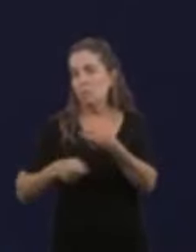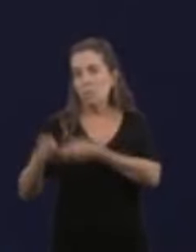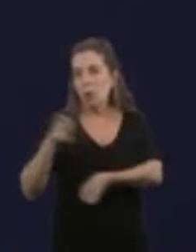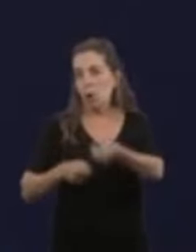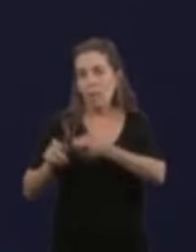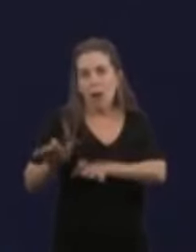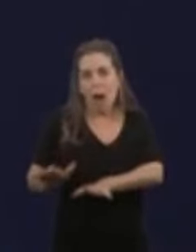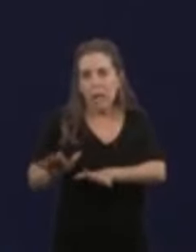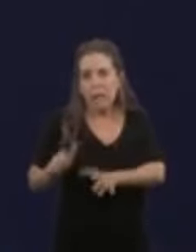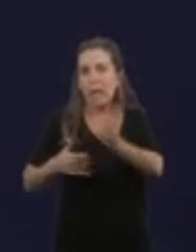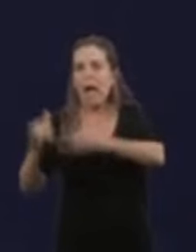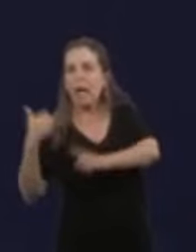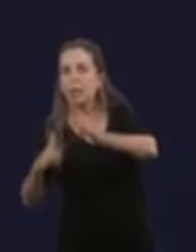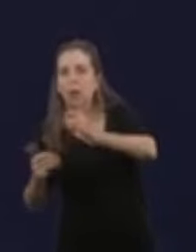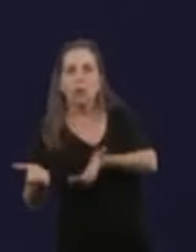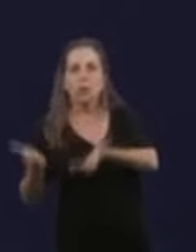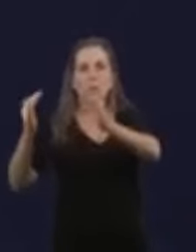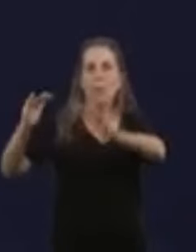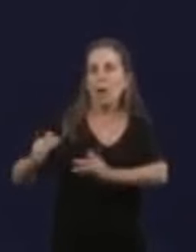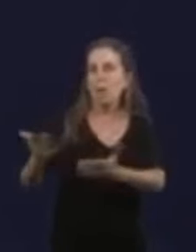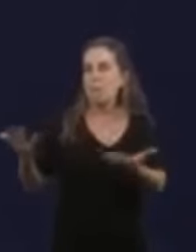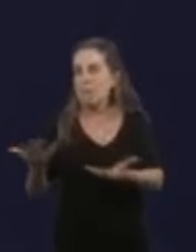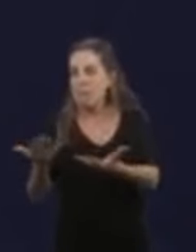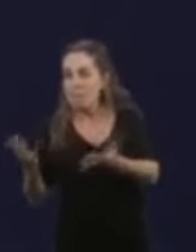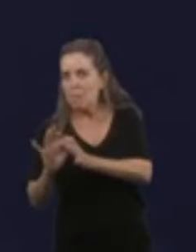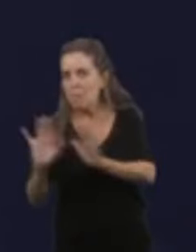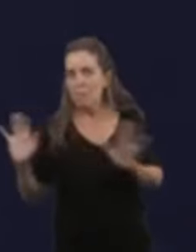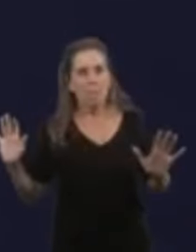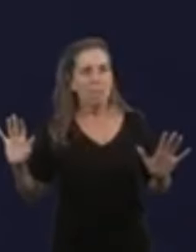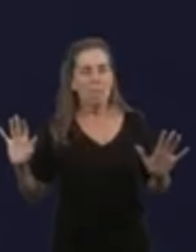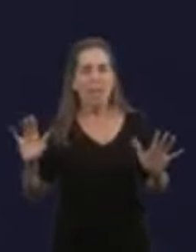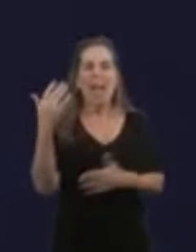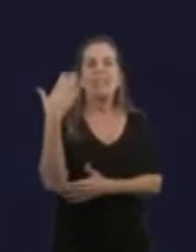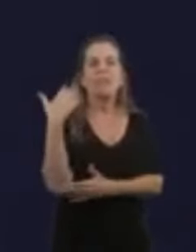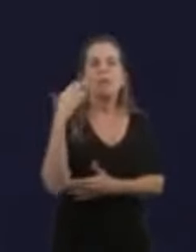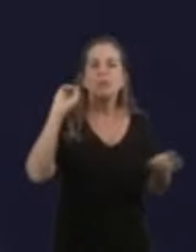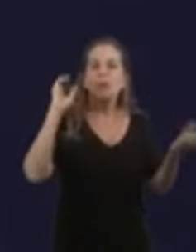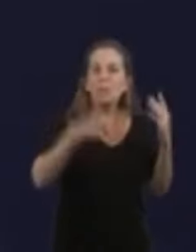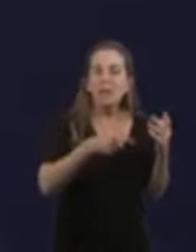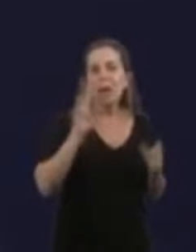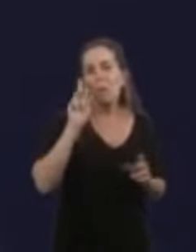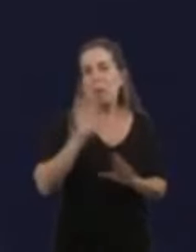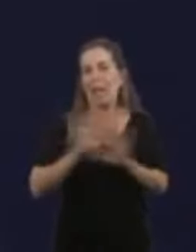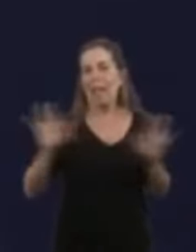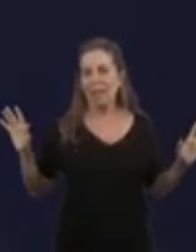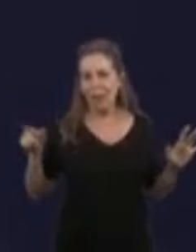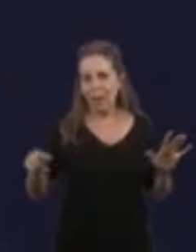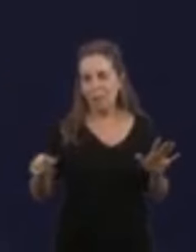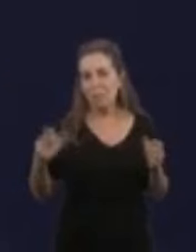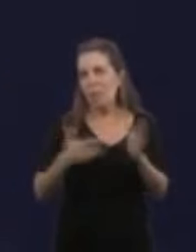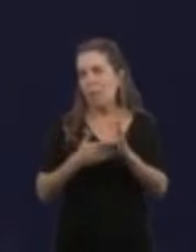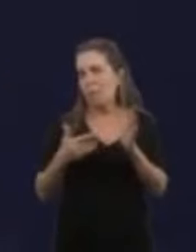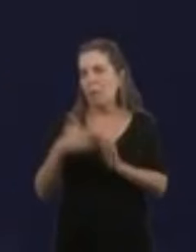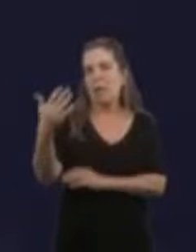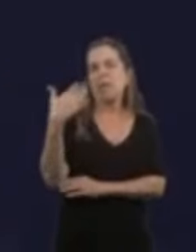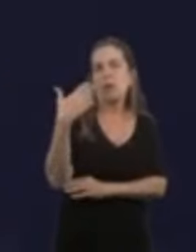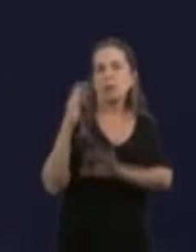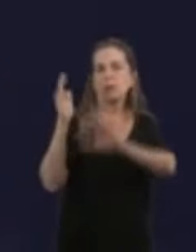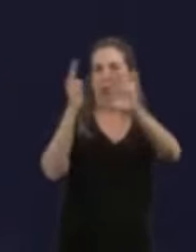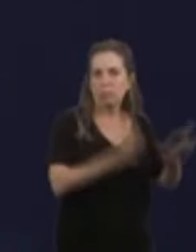mucho para aclarar digamos relacionar el discurso con que el mercado se ponga de acuerdo en